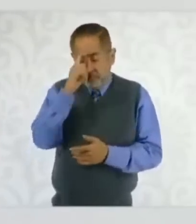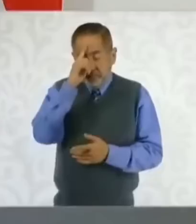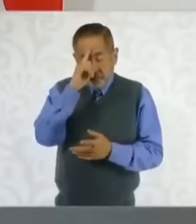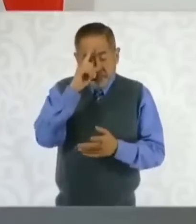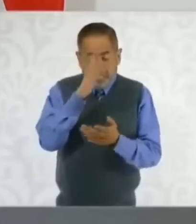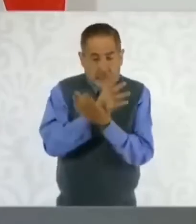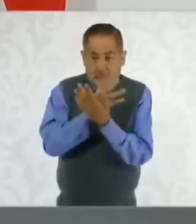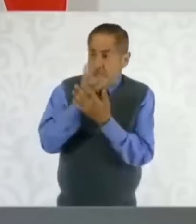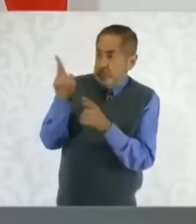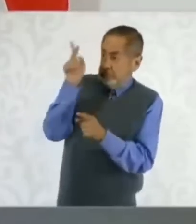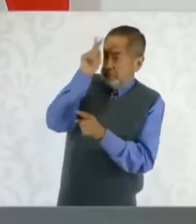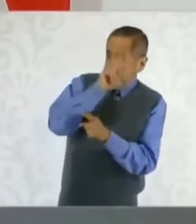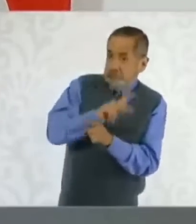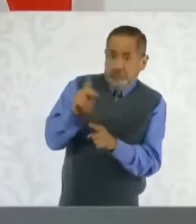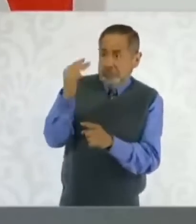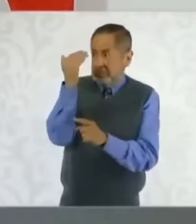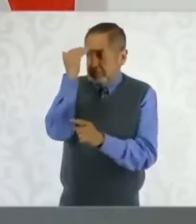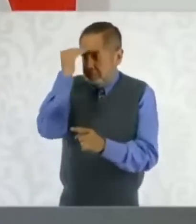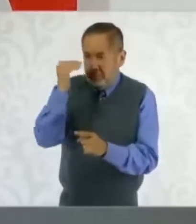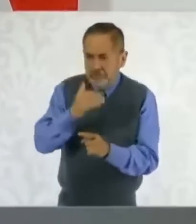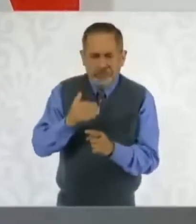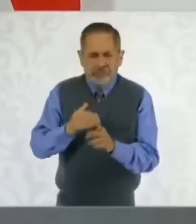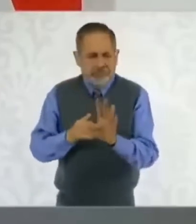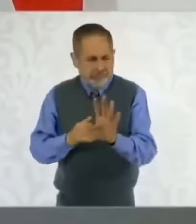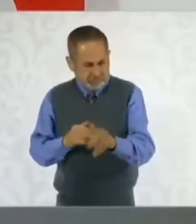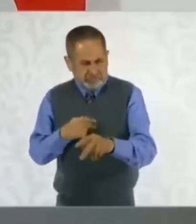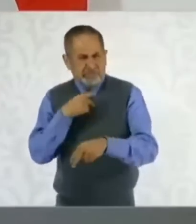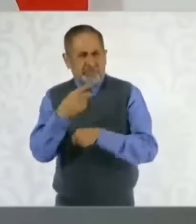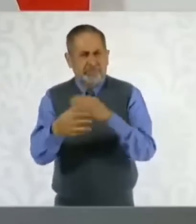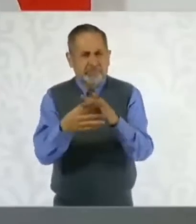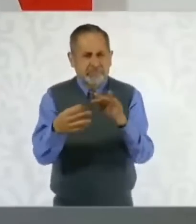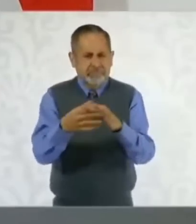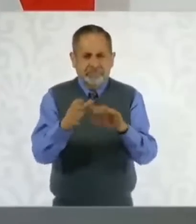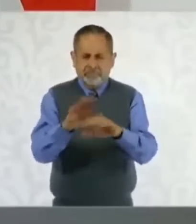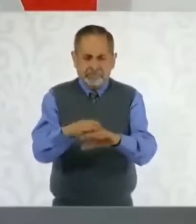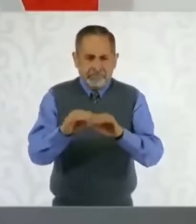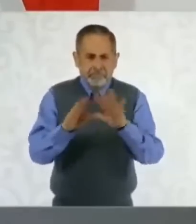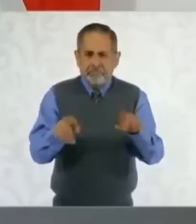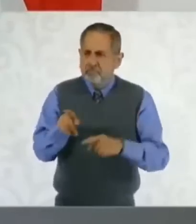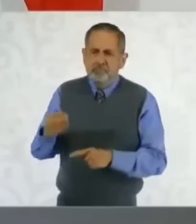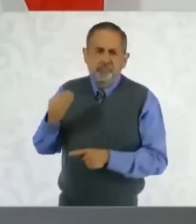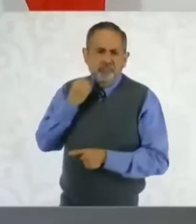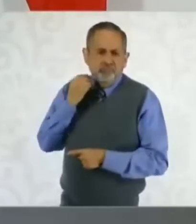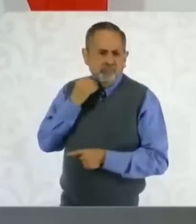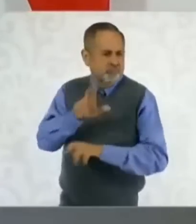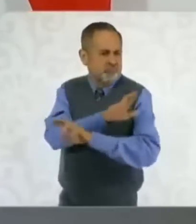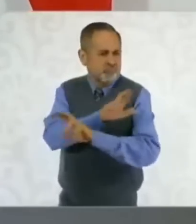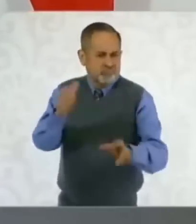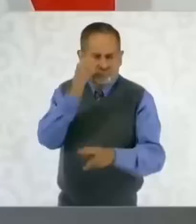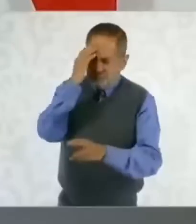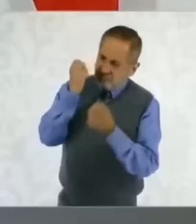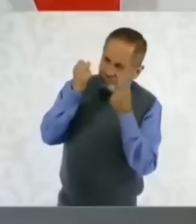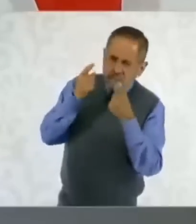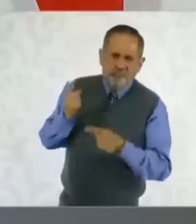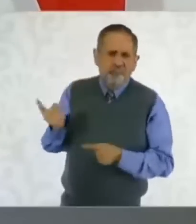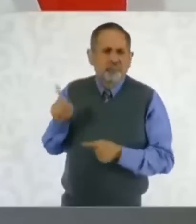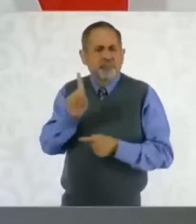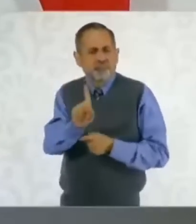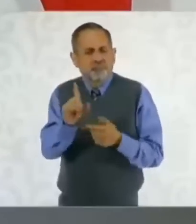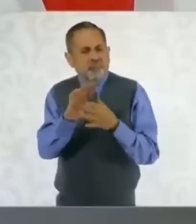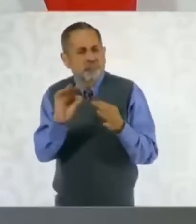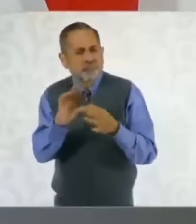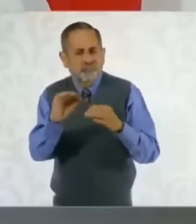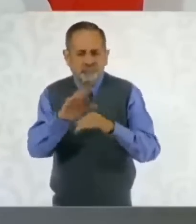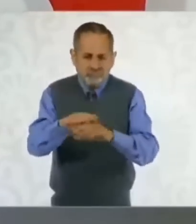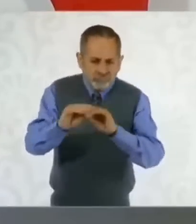fuera de lo común, que es algo terrible? Entonces, para que un abogado reconocido nos pueda explicar